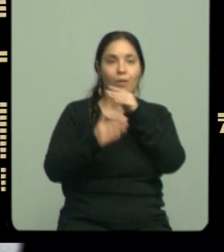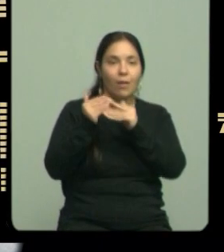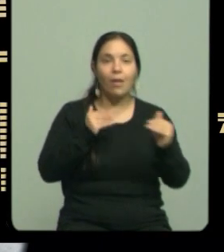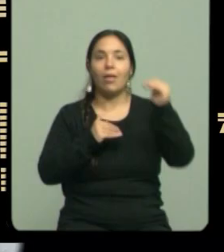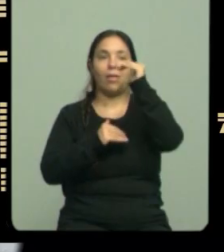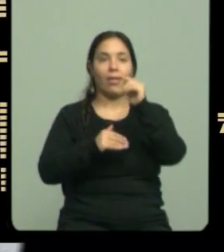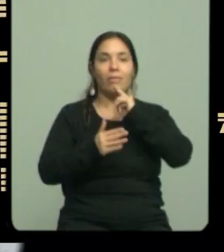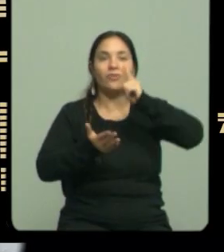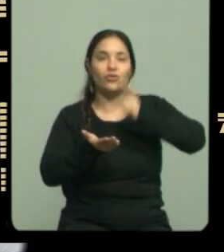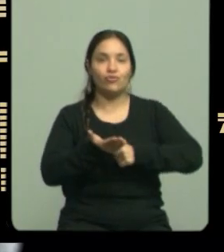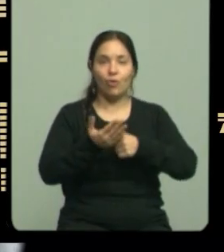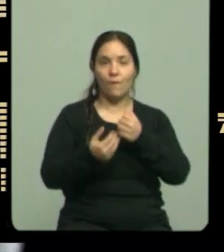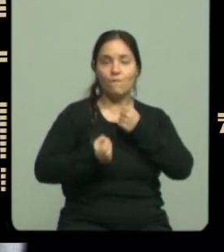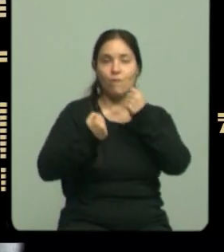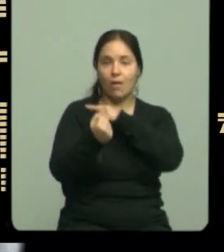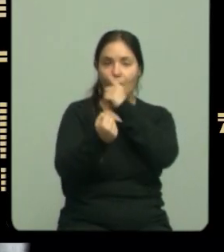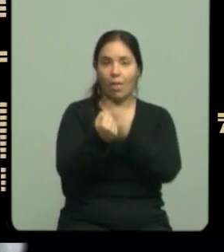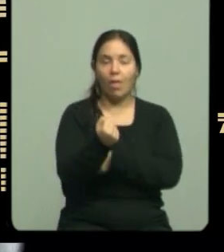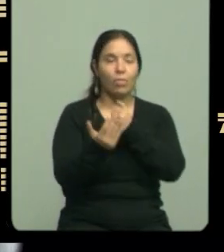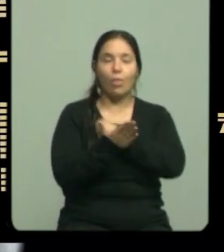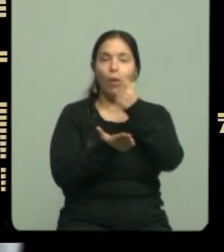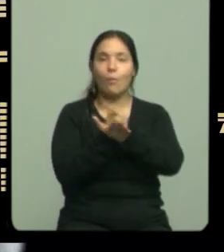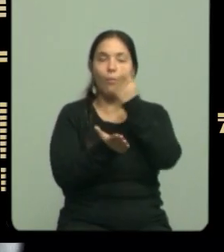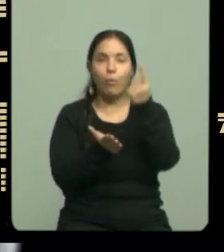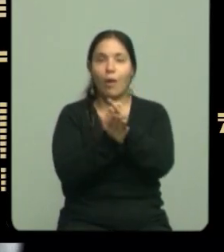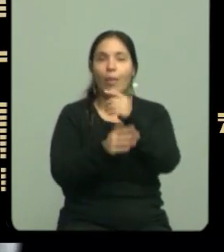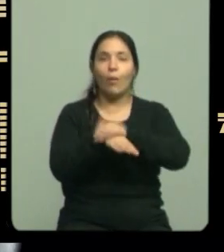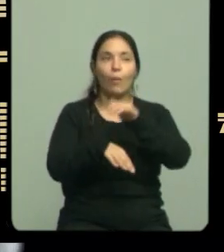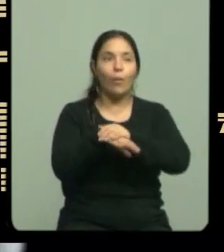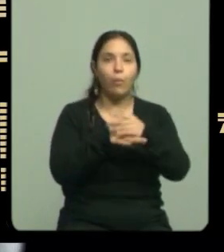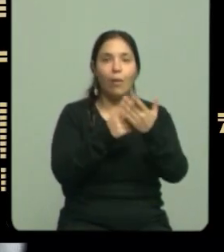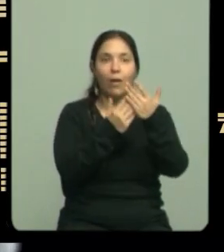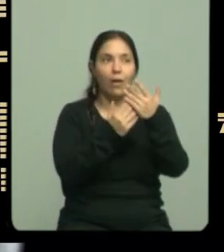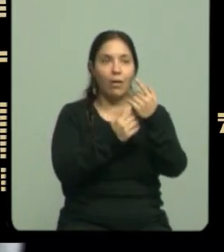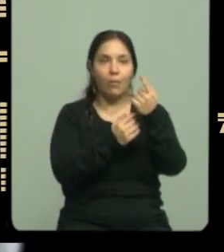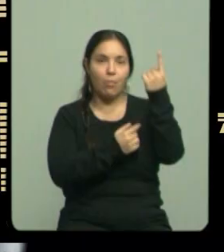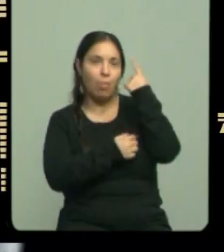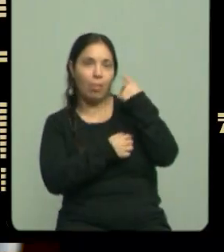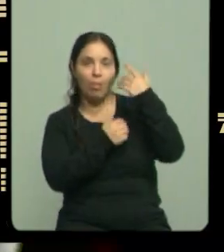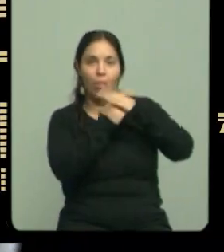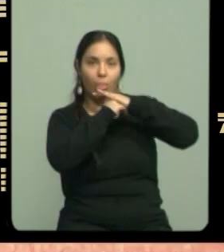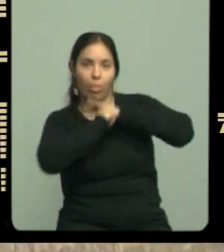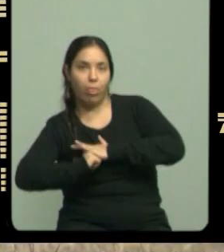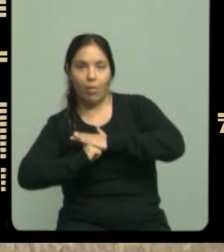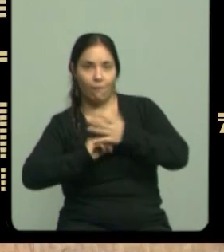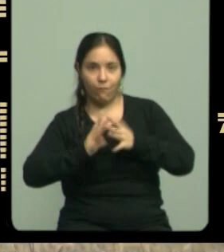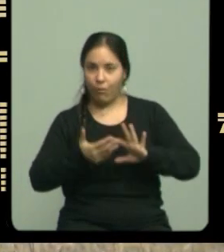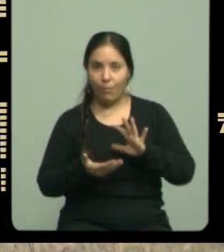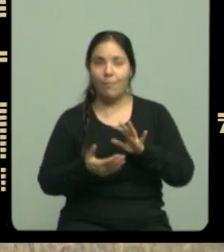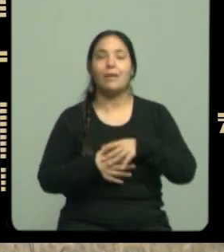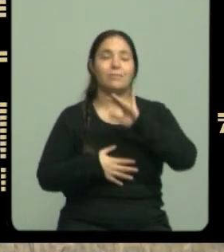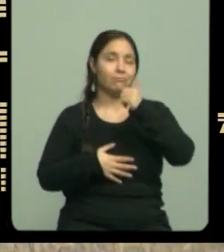de decisión, de jerarquía, ¿no? A partir de esta violencia que se ejerce. Sí, sí, la verdad que se